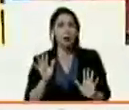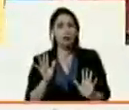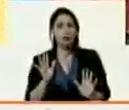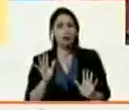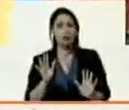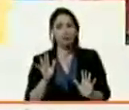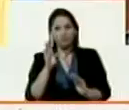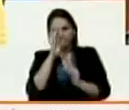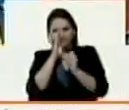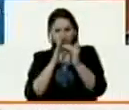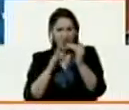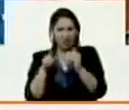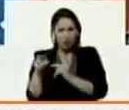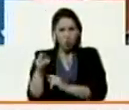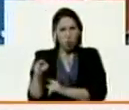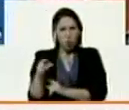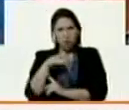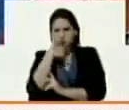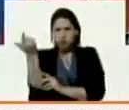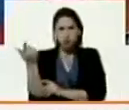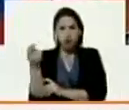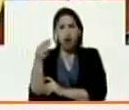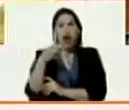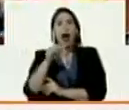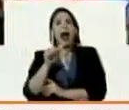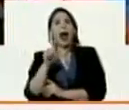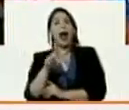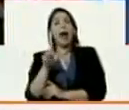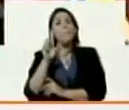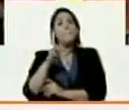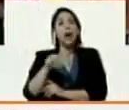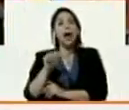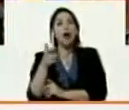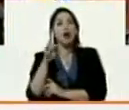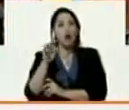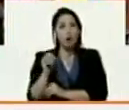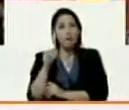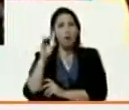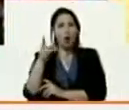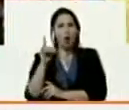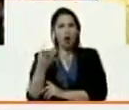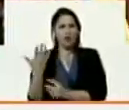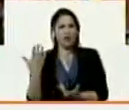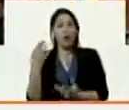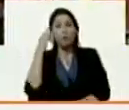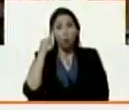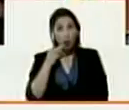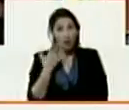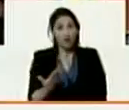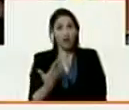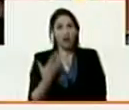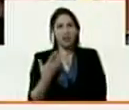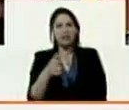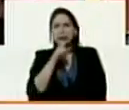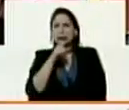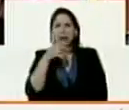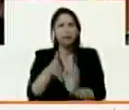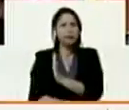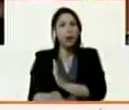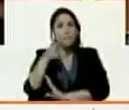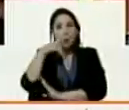Almagro. Pero es que Bolívar no es Bolívar. Bolívar son los pueblos. Bolívar es